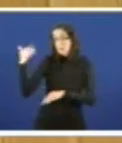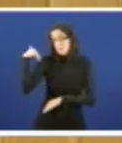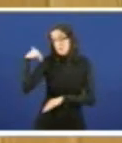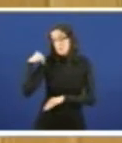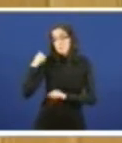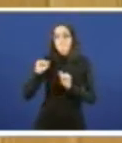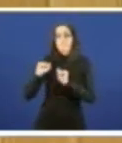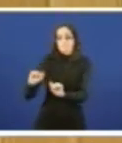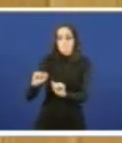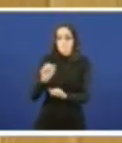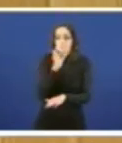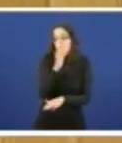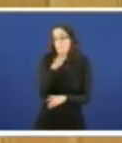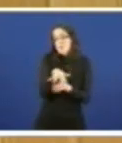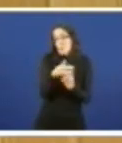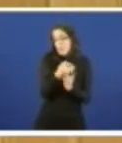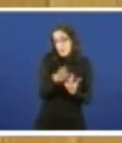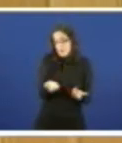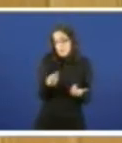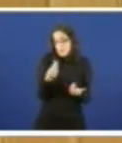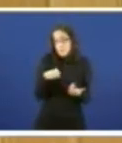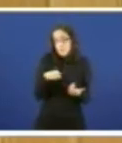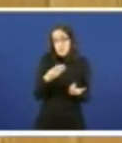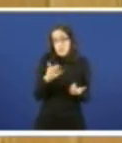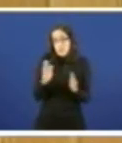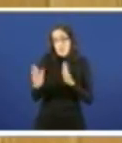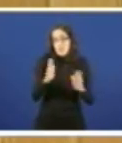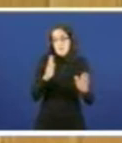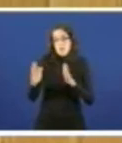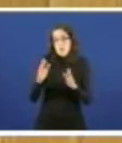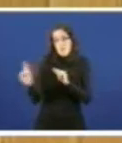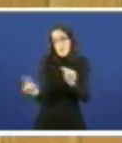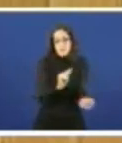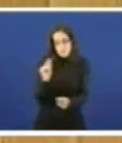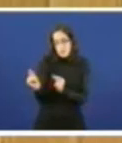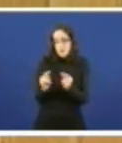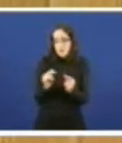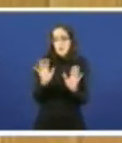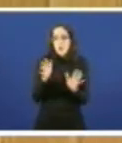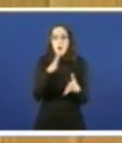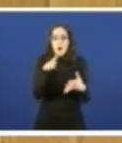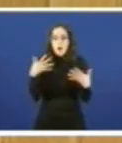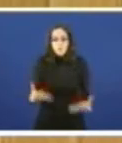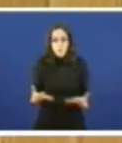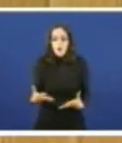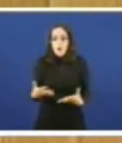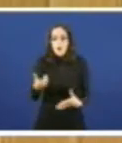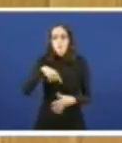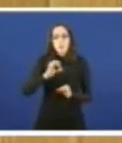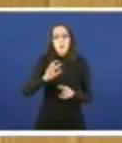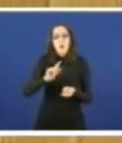rexeitada por as circunstancias que concurrían en aquel debate. Hoxe mudamos a nosa